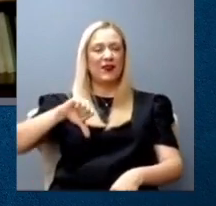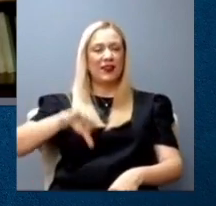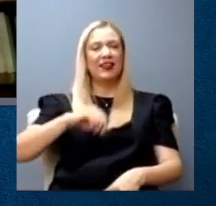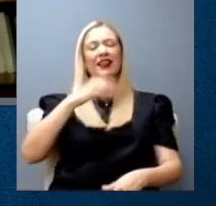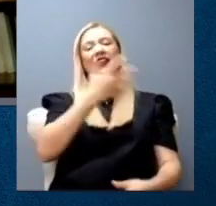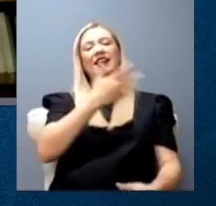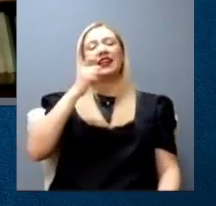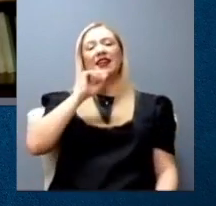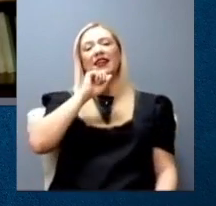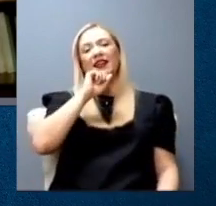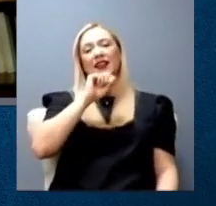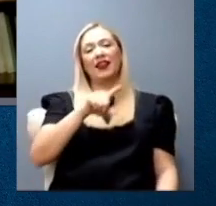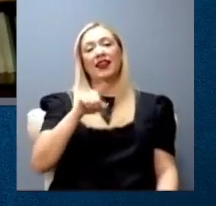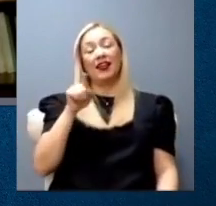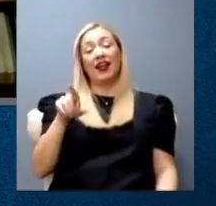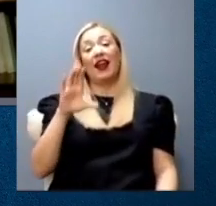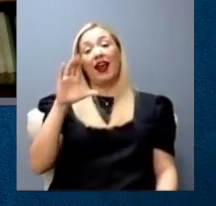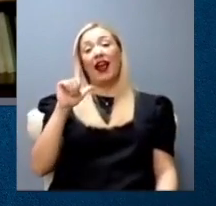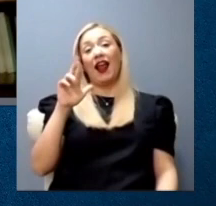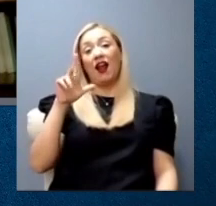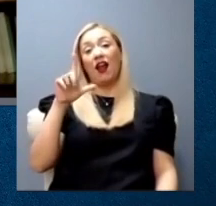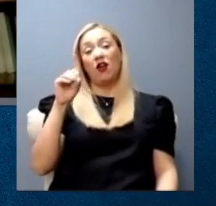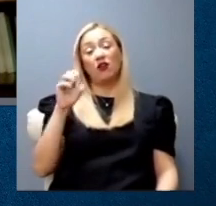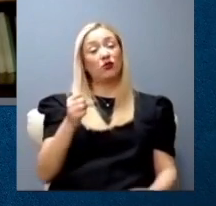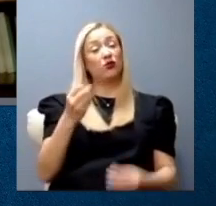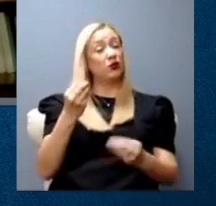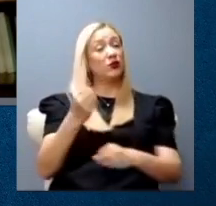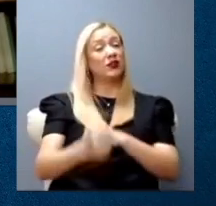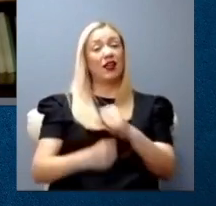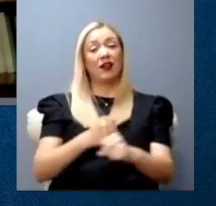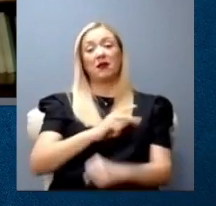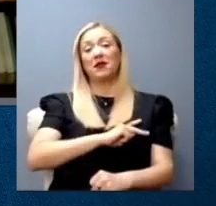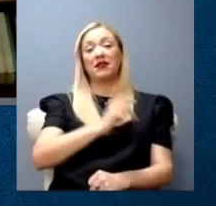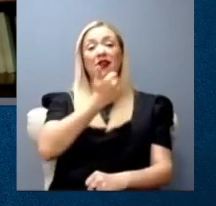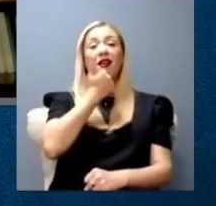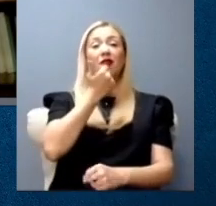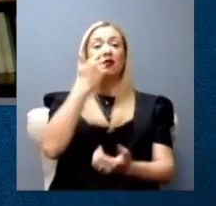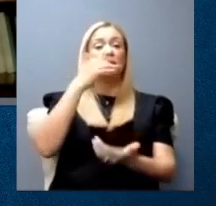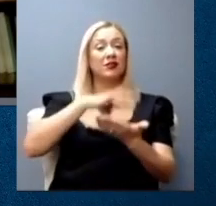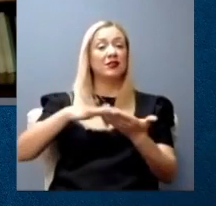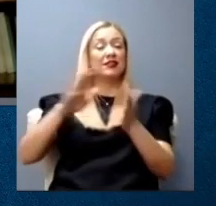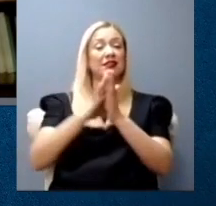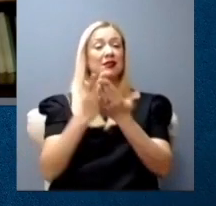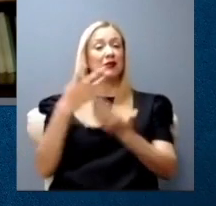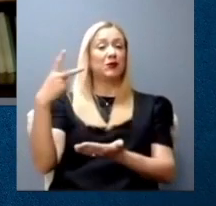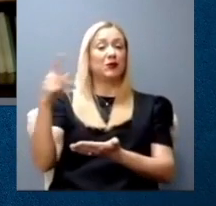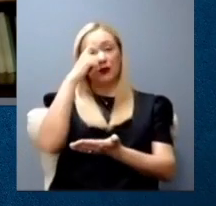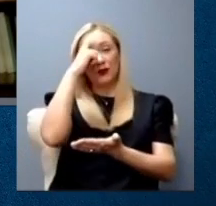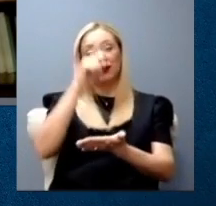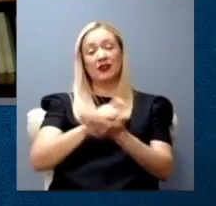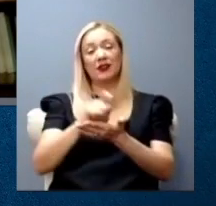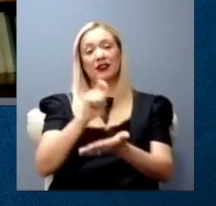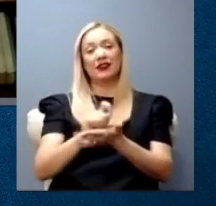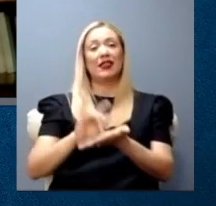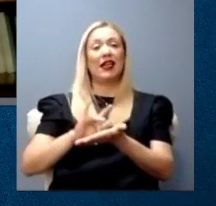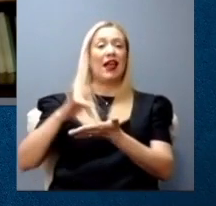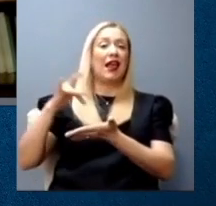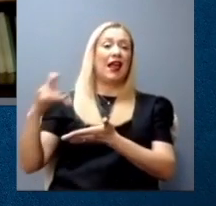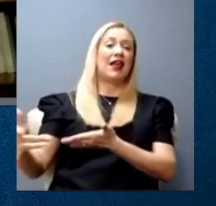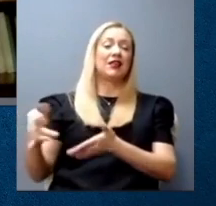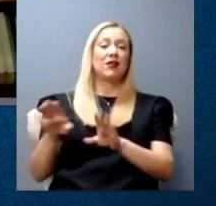Carlos, te he leído muchos años, mis alumnos y mis alumnas te han leído muchos años, así que realmente